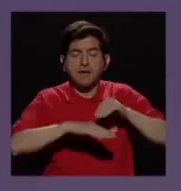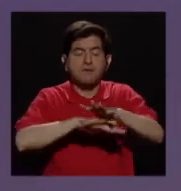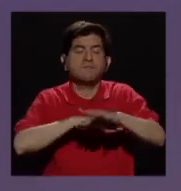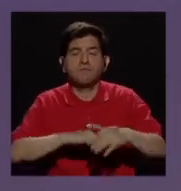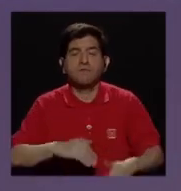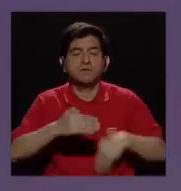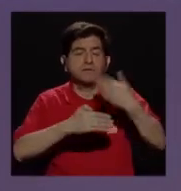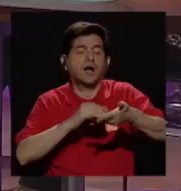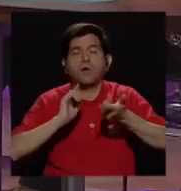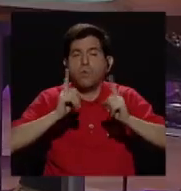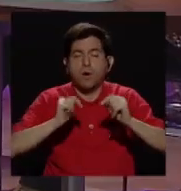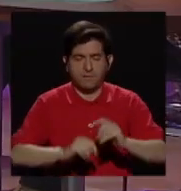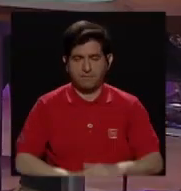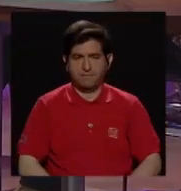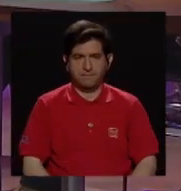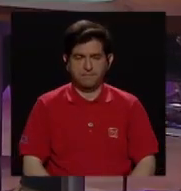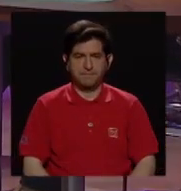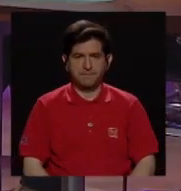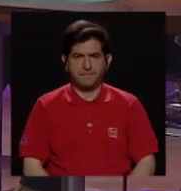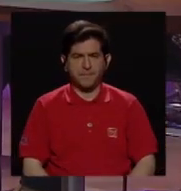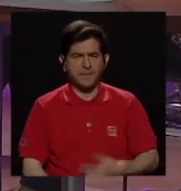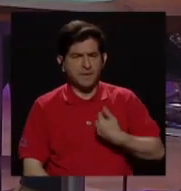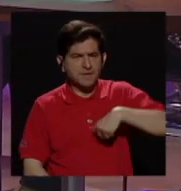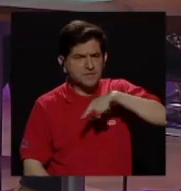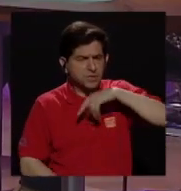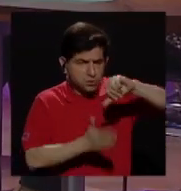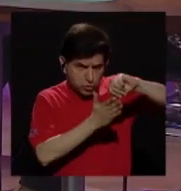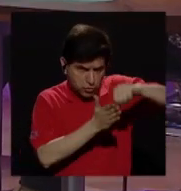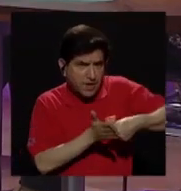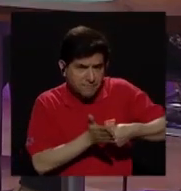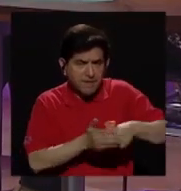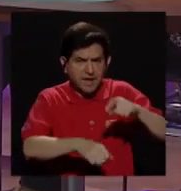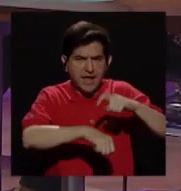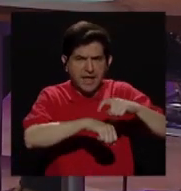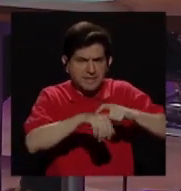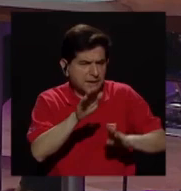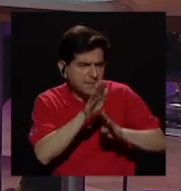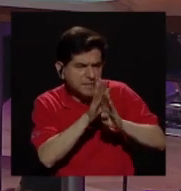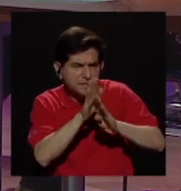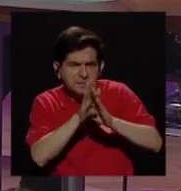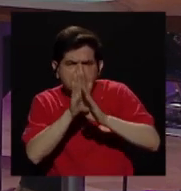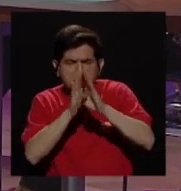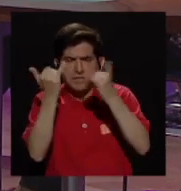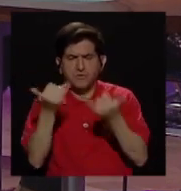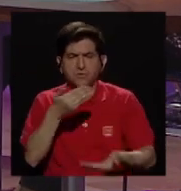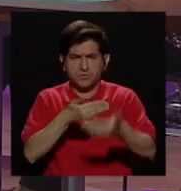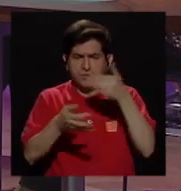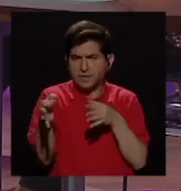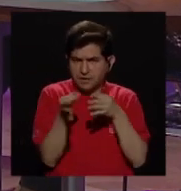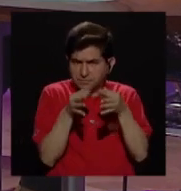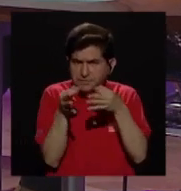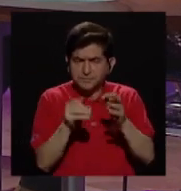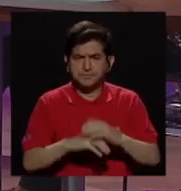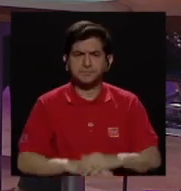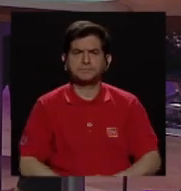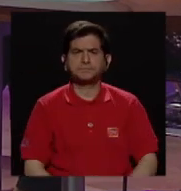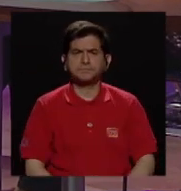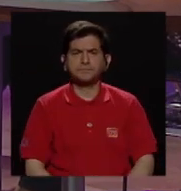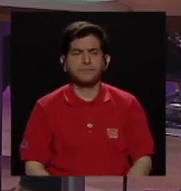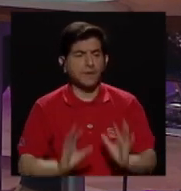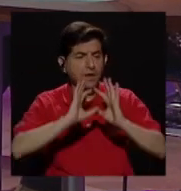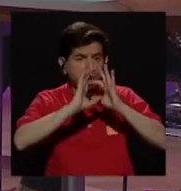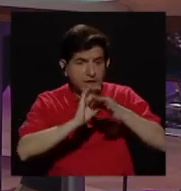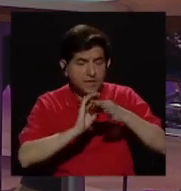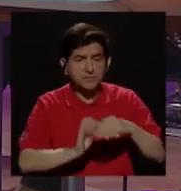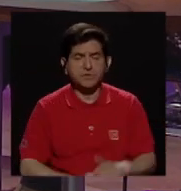consecuencias. Entonces, cuando le hacemos énfasis a las etapas del desarrollo que ya estabas mencionando anteriormente, en relación